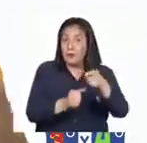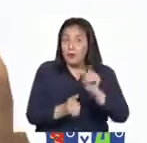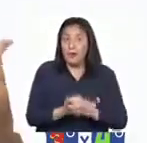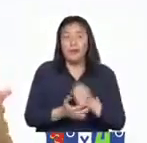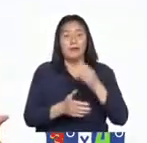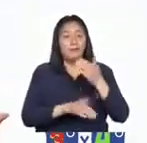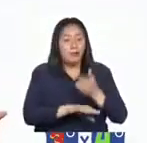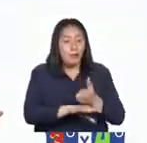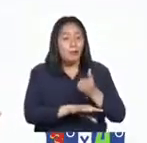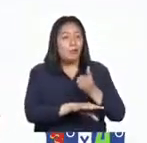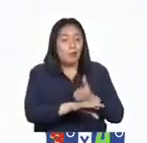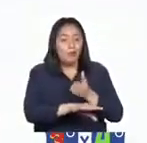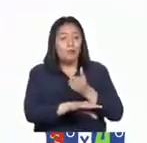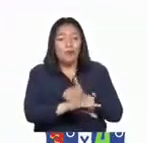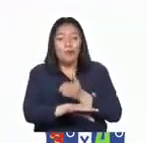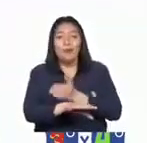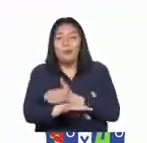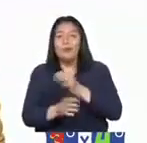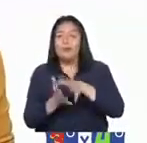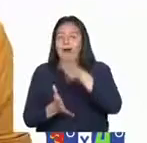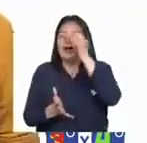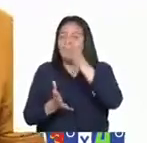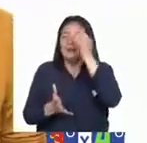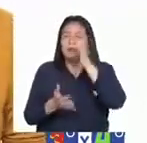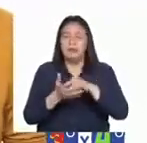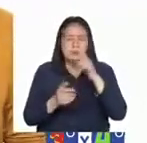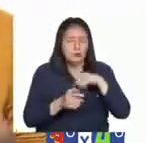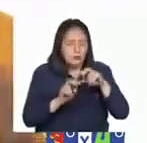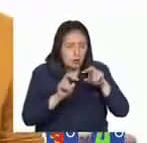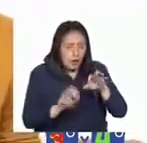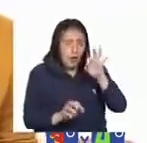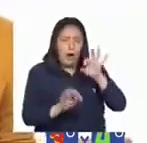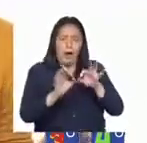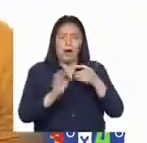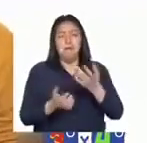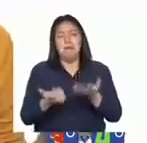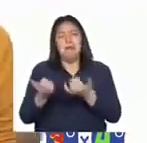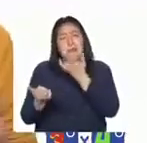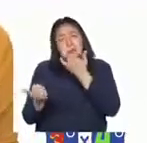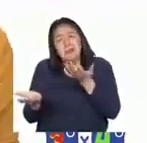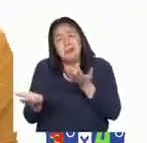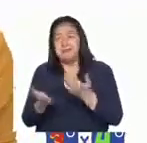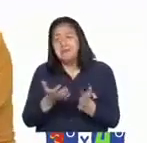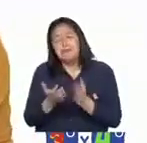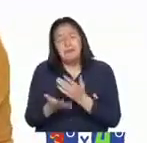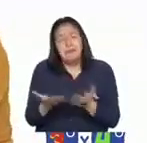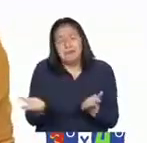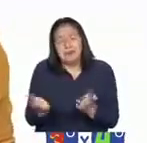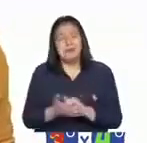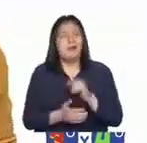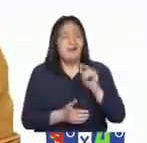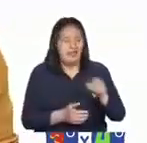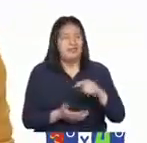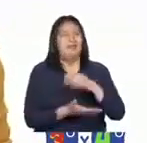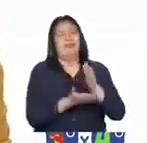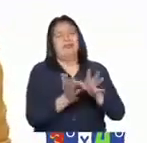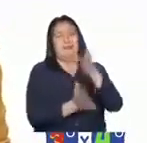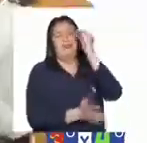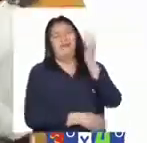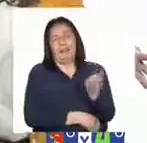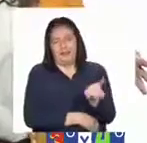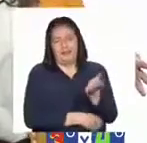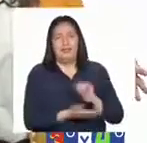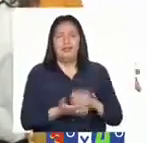que poco a poco estamos aprendiendo y descubriendo juntos. Si se equivocan, no hay problema. Eso es parte de